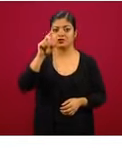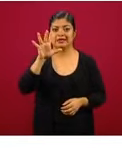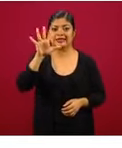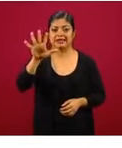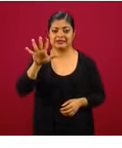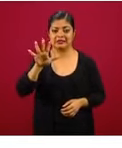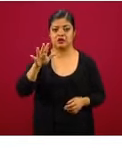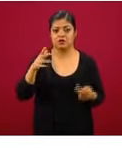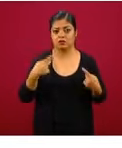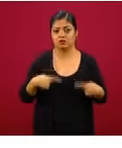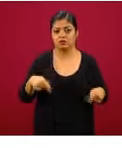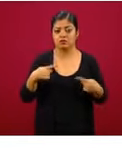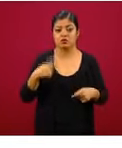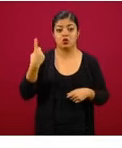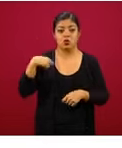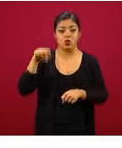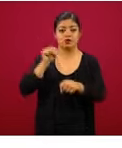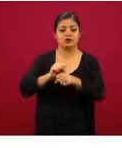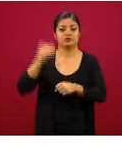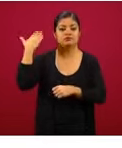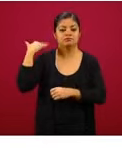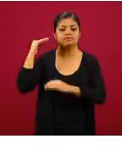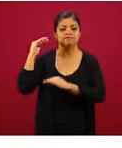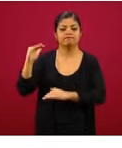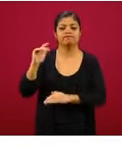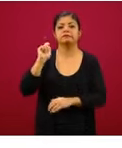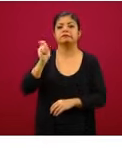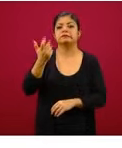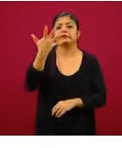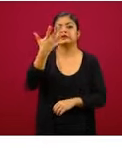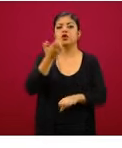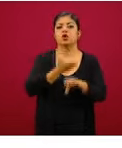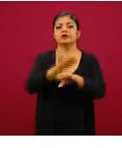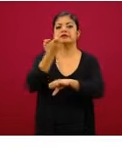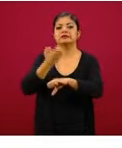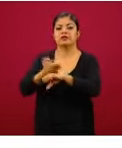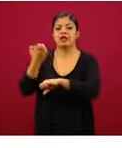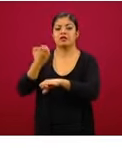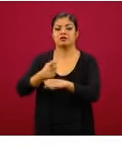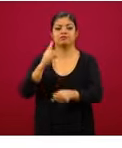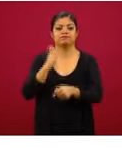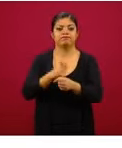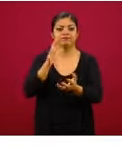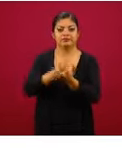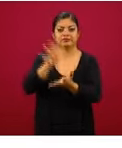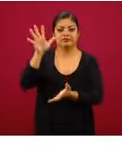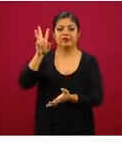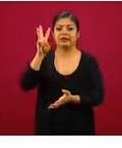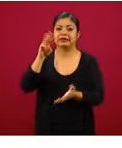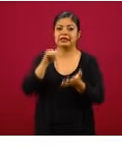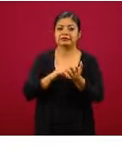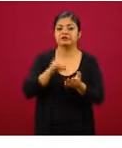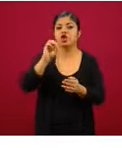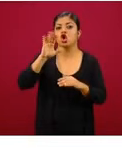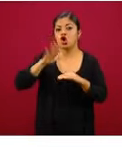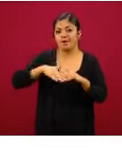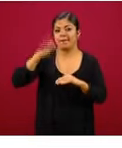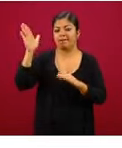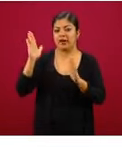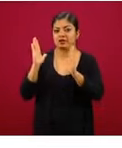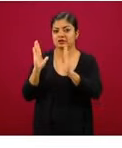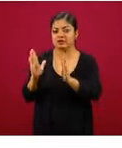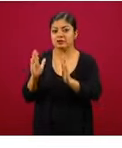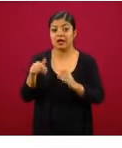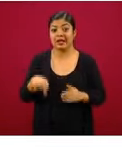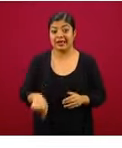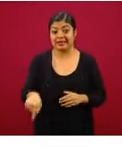93.435. La semana pasada cerrábamos solo con 5 estados que tenían el mayor rango, es decir, 3.000 o más casos confirmados.